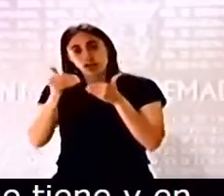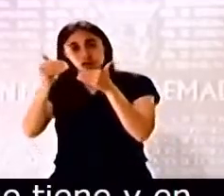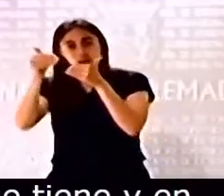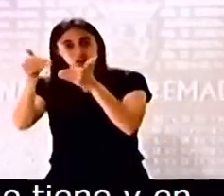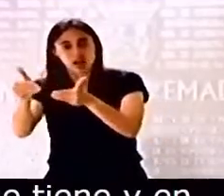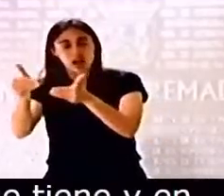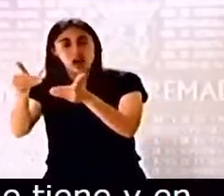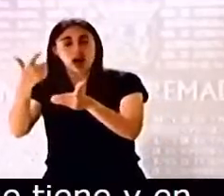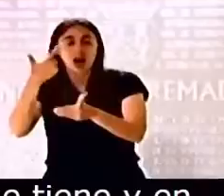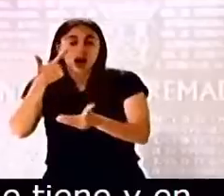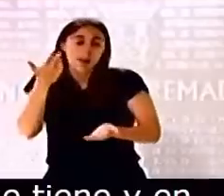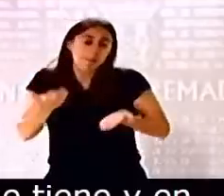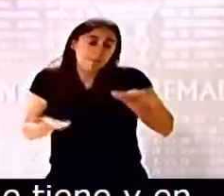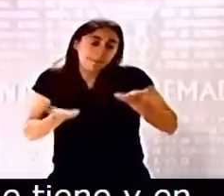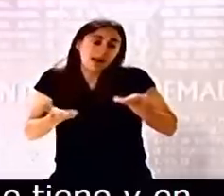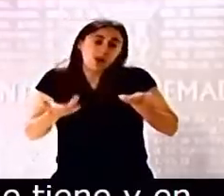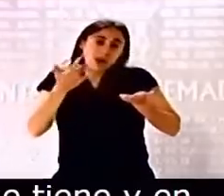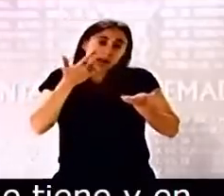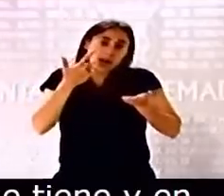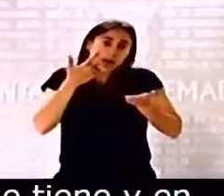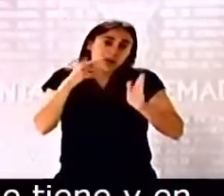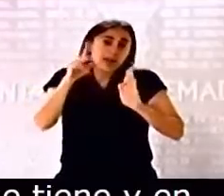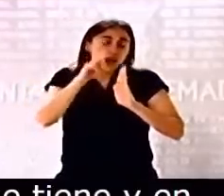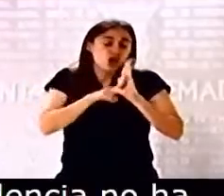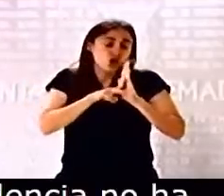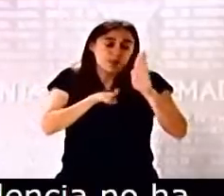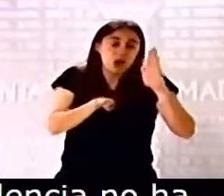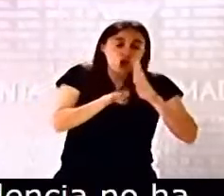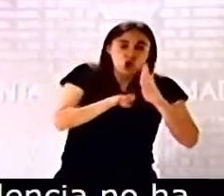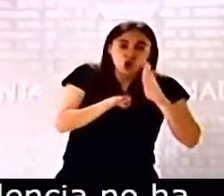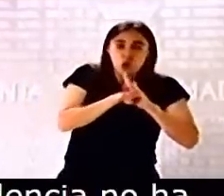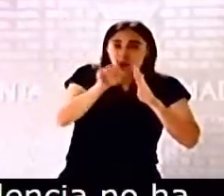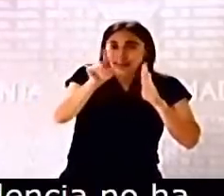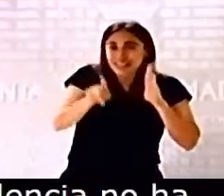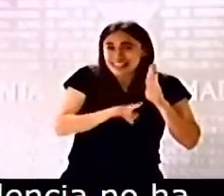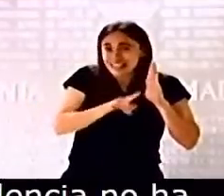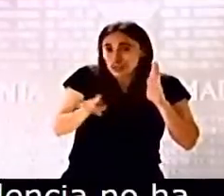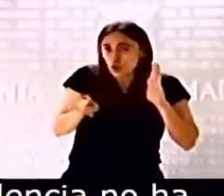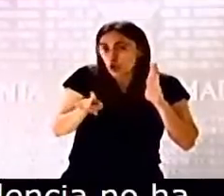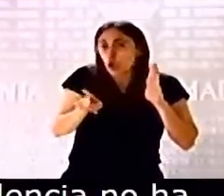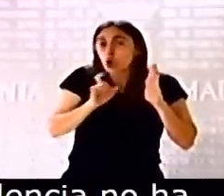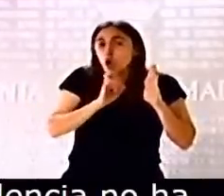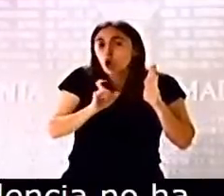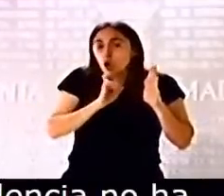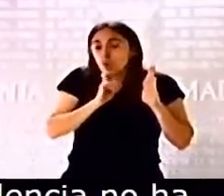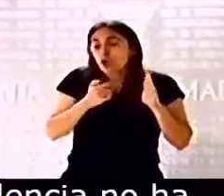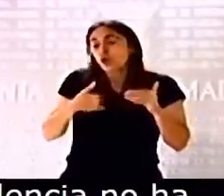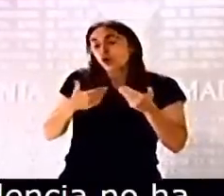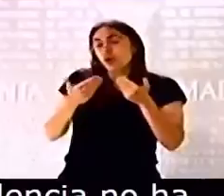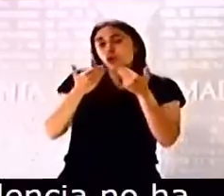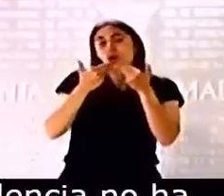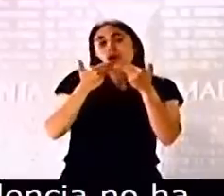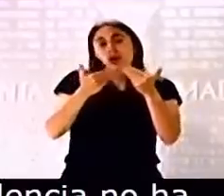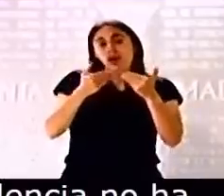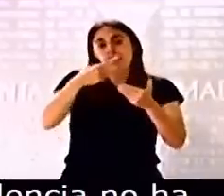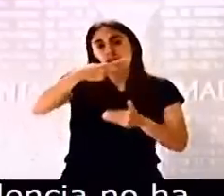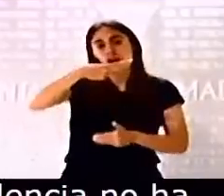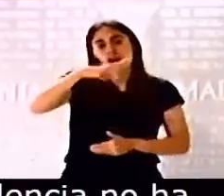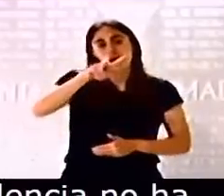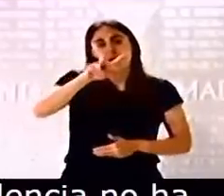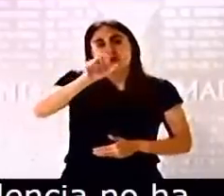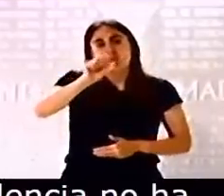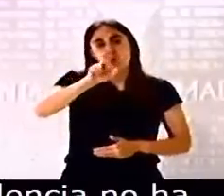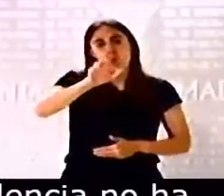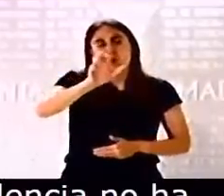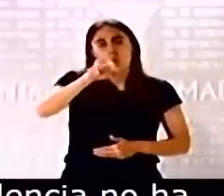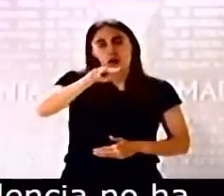lo que se puede seguir haciendo y yo le agradezco a la localidad de Guareña, a sus ciudadanos y ciudadanas